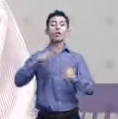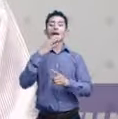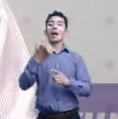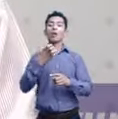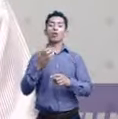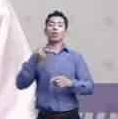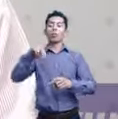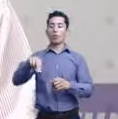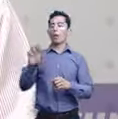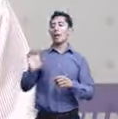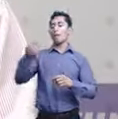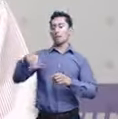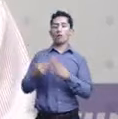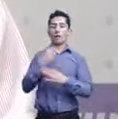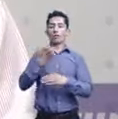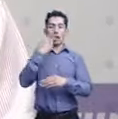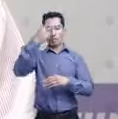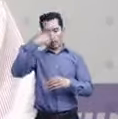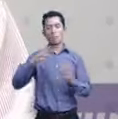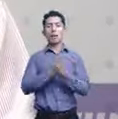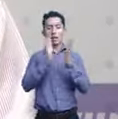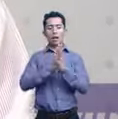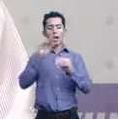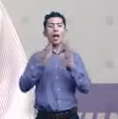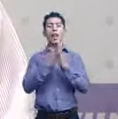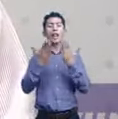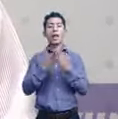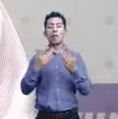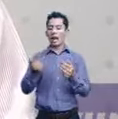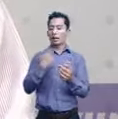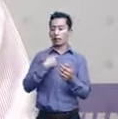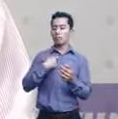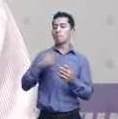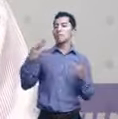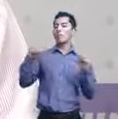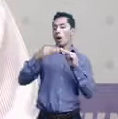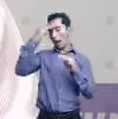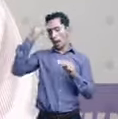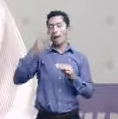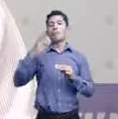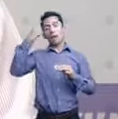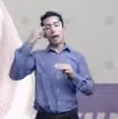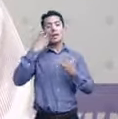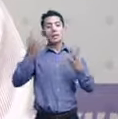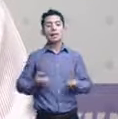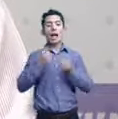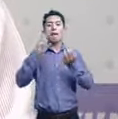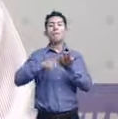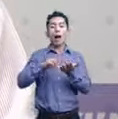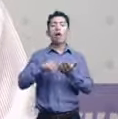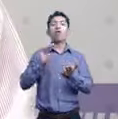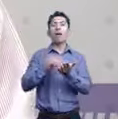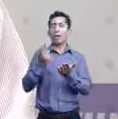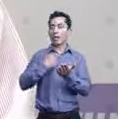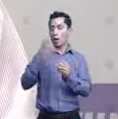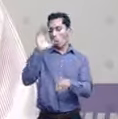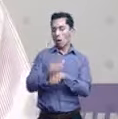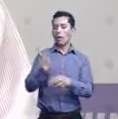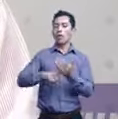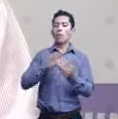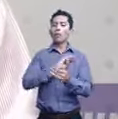escuela mexicana, participaremos en la elaboración del libro Identidad Misquiahualense, para rescatar los valores e identidad cultural